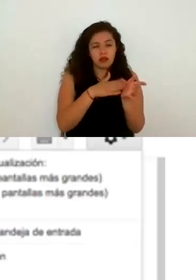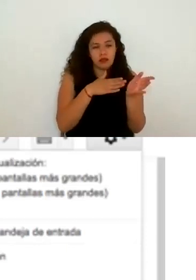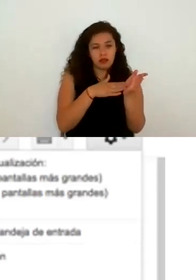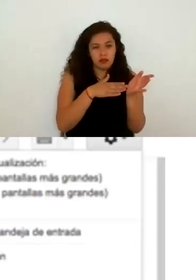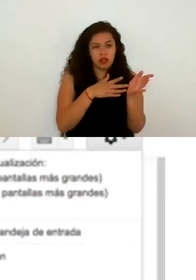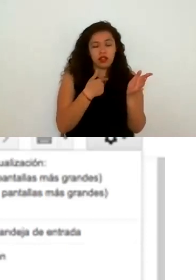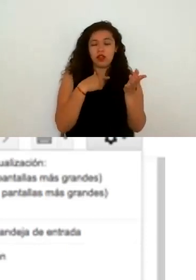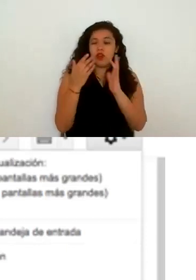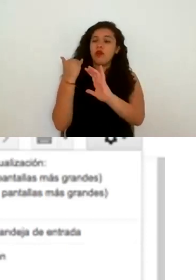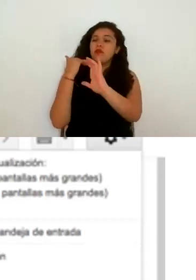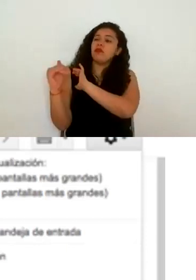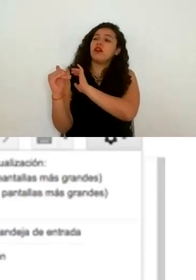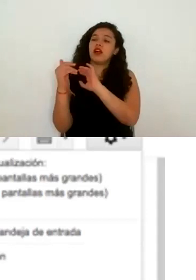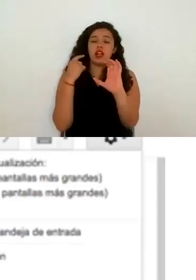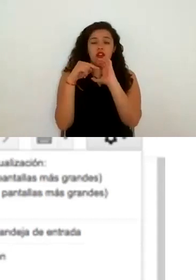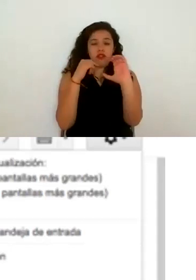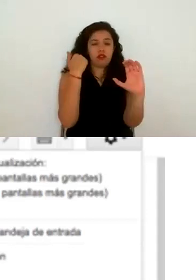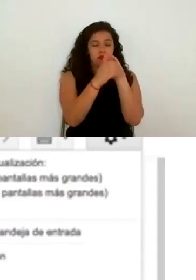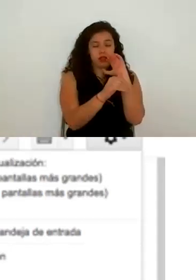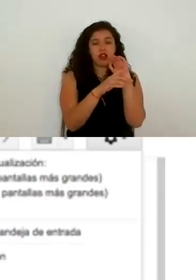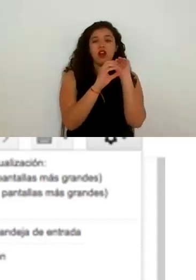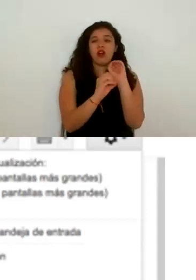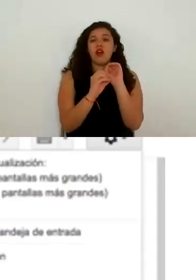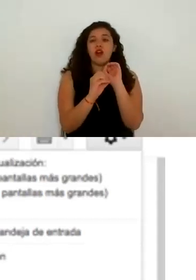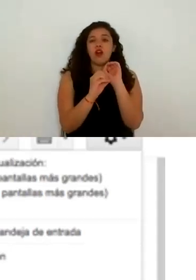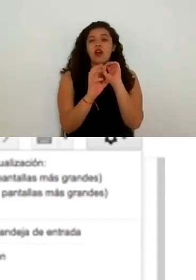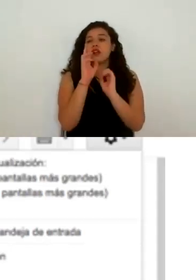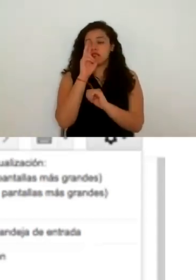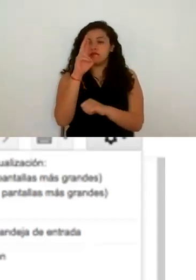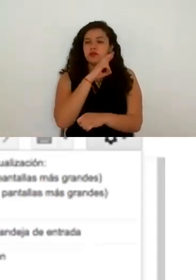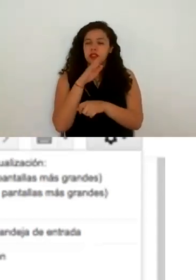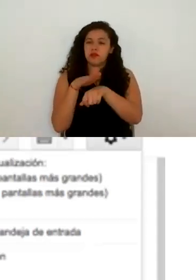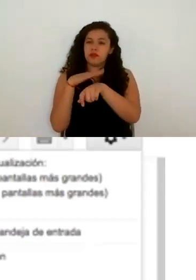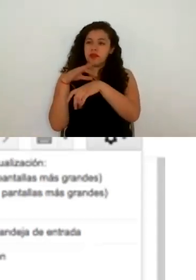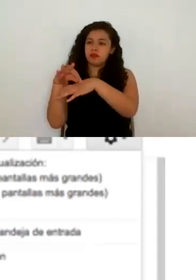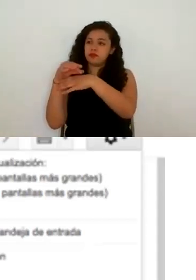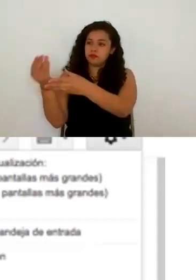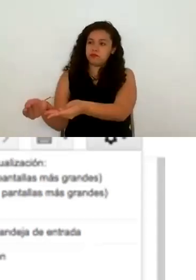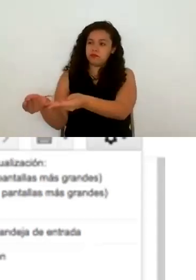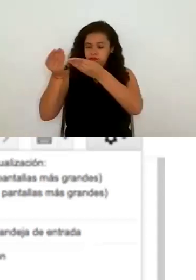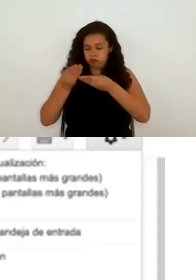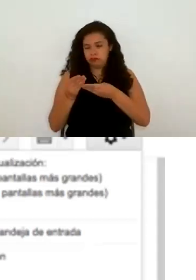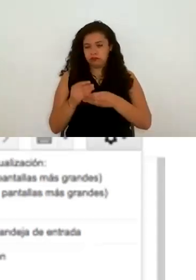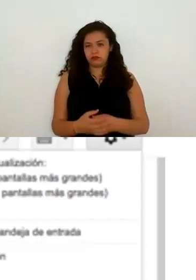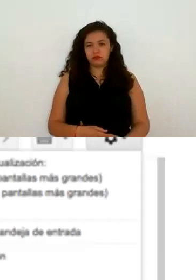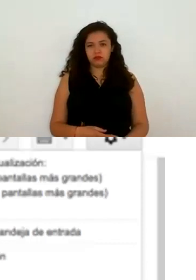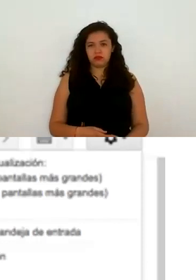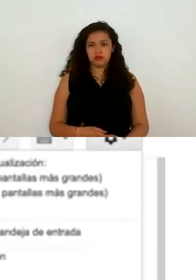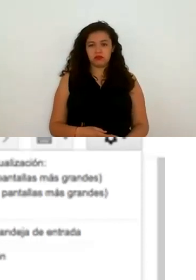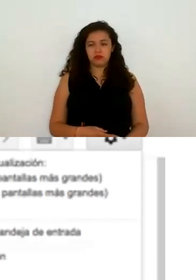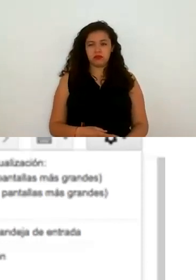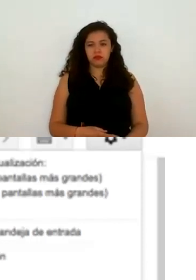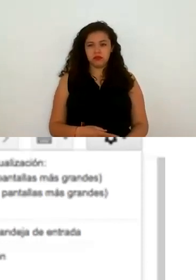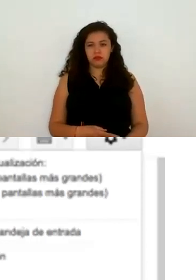haber enviado en correo electrónico, pero la respuesta se recibió en físico. Entonces, aquí como que